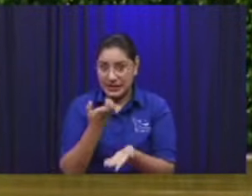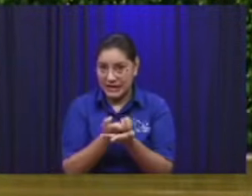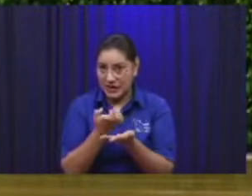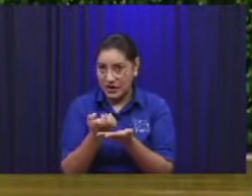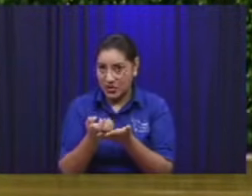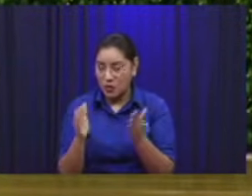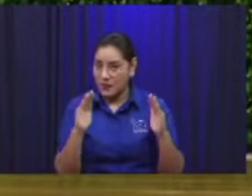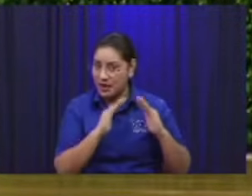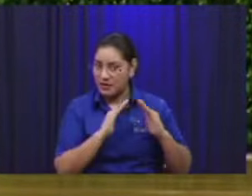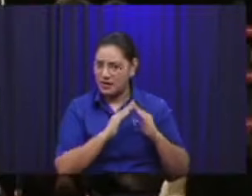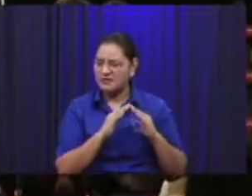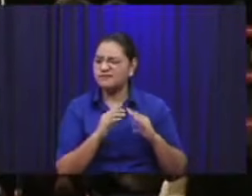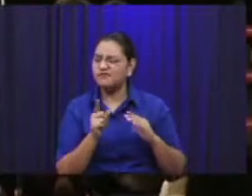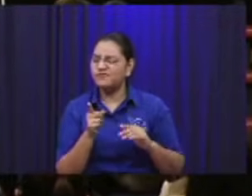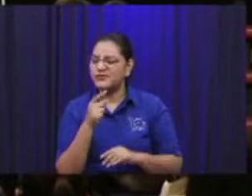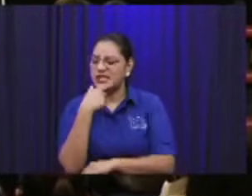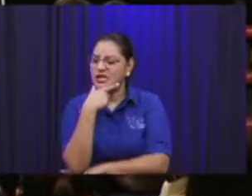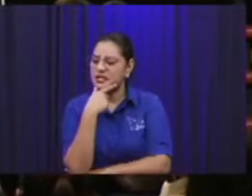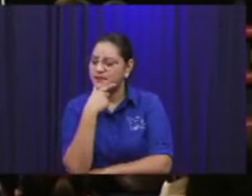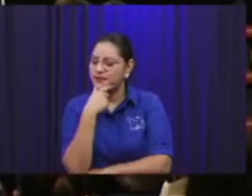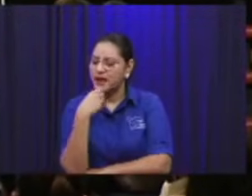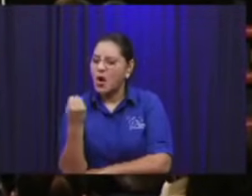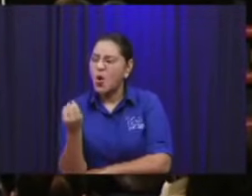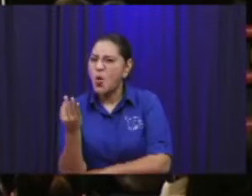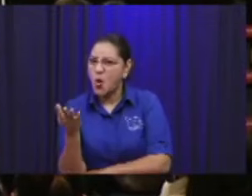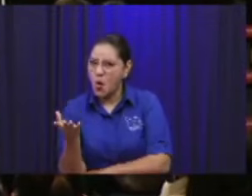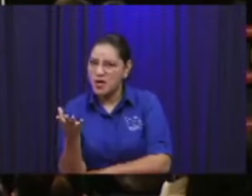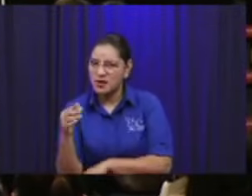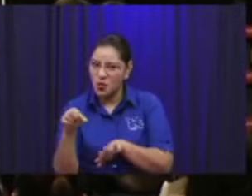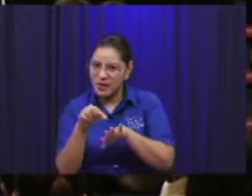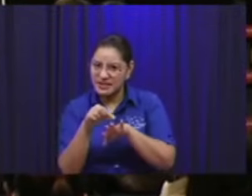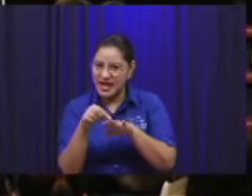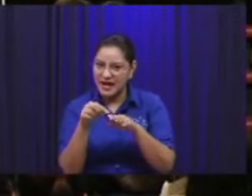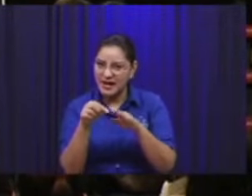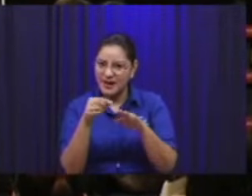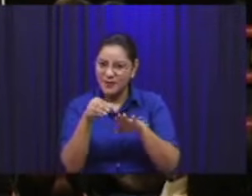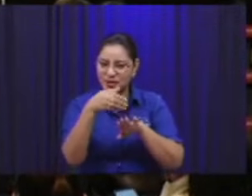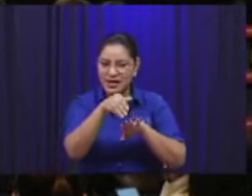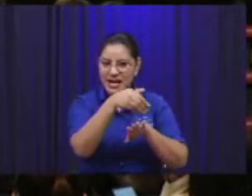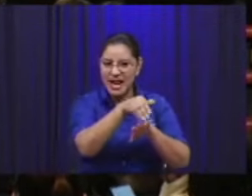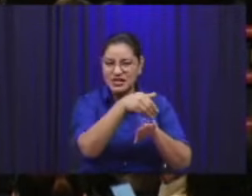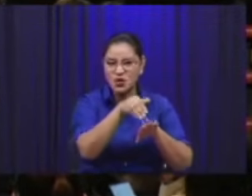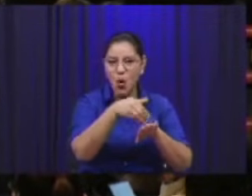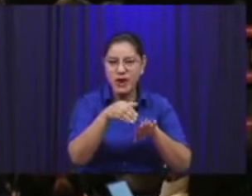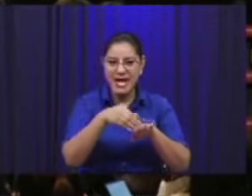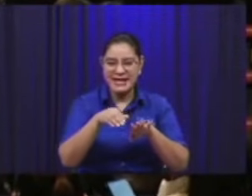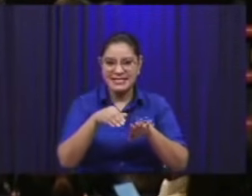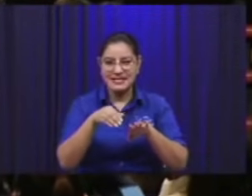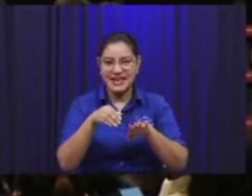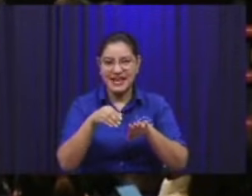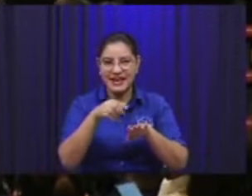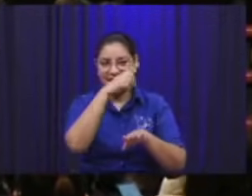y cuánto cuesta eso entre paredes cuánto cuesta que les hagan las suyas